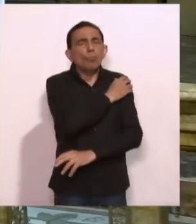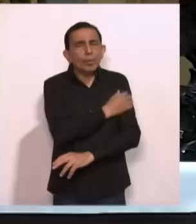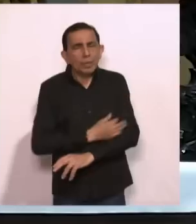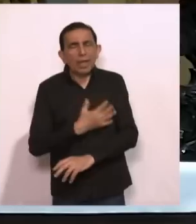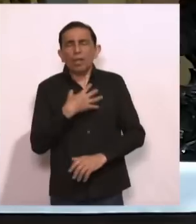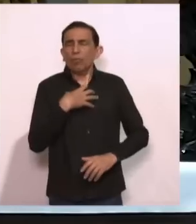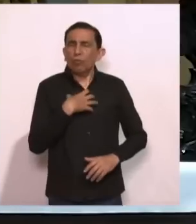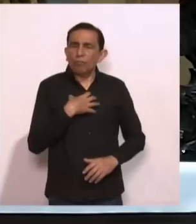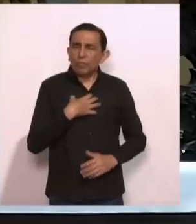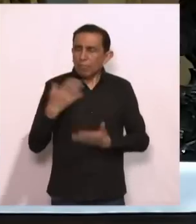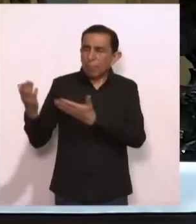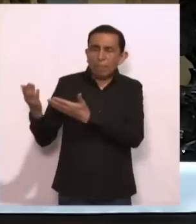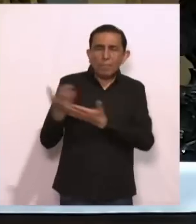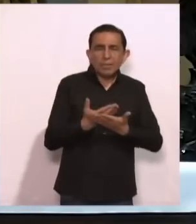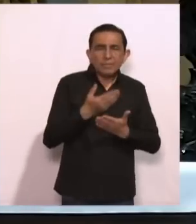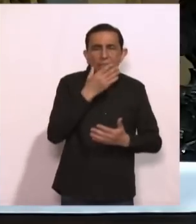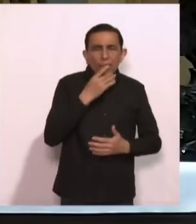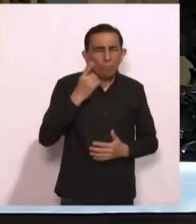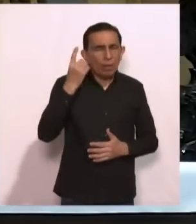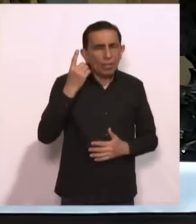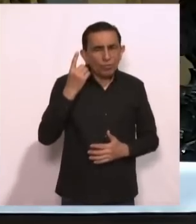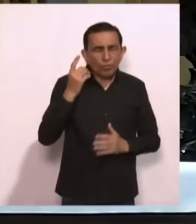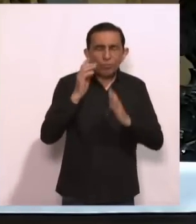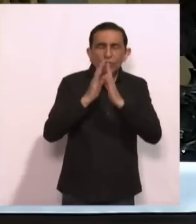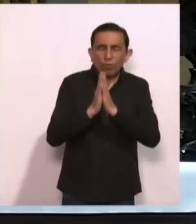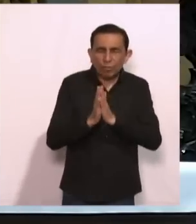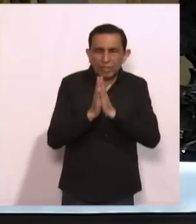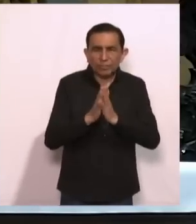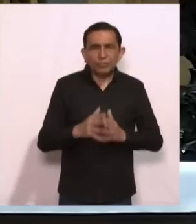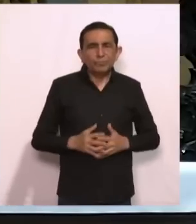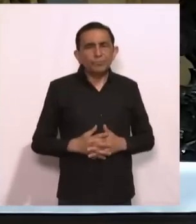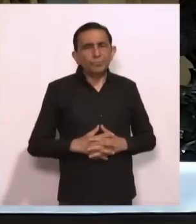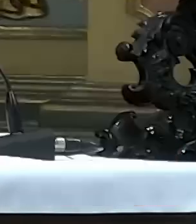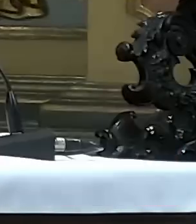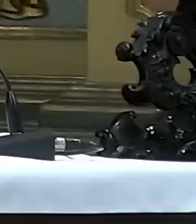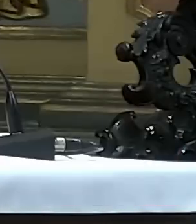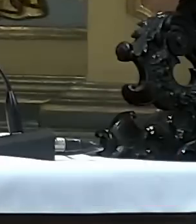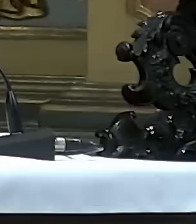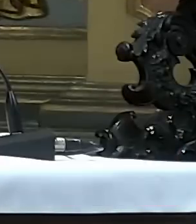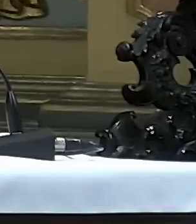confianza, le presentamos a Dios nuestra oración.